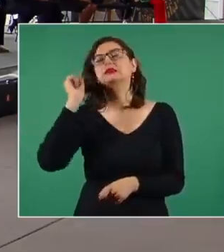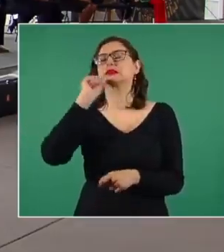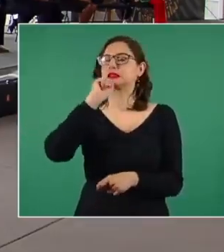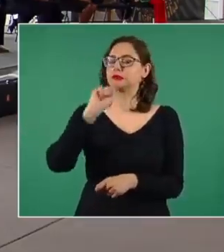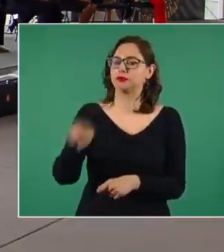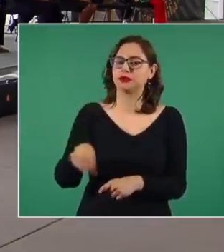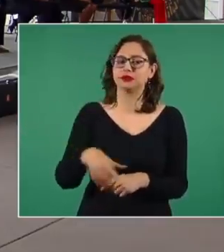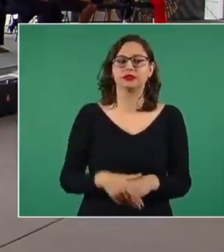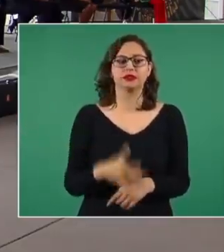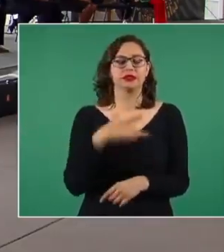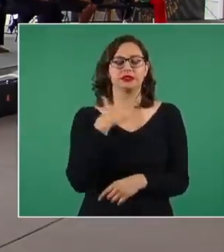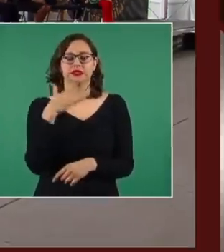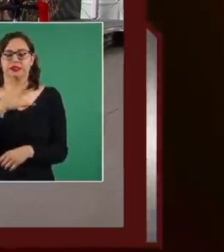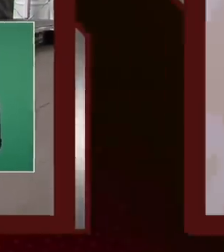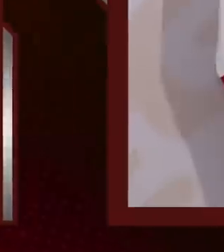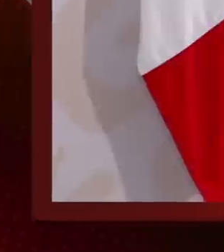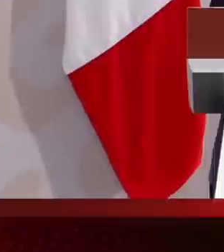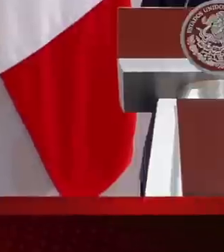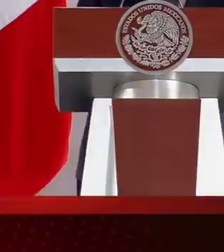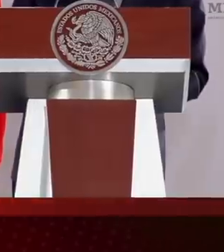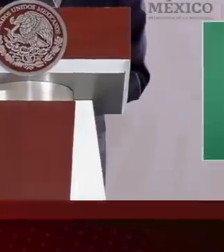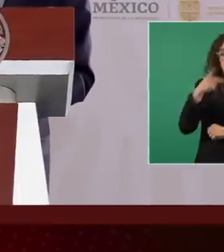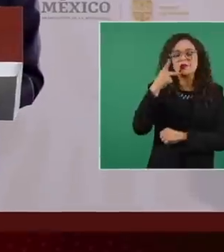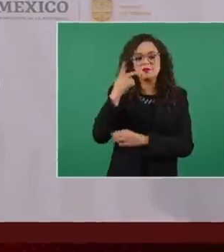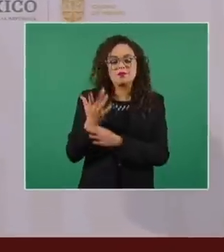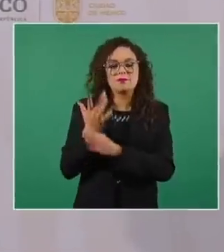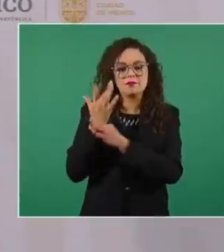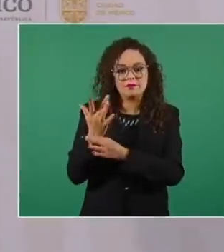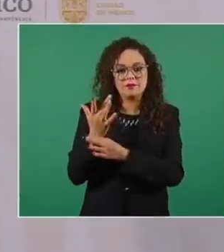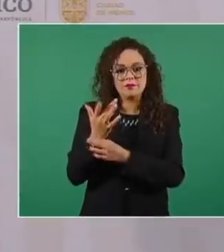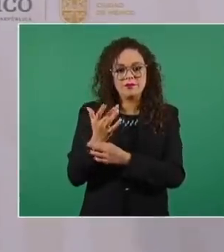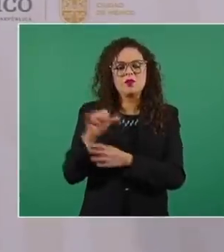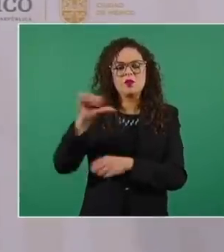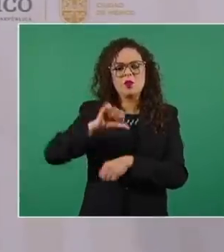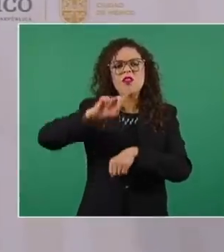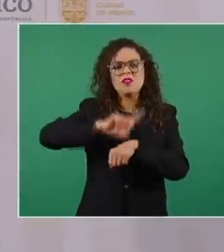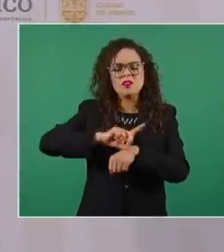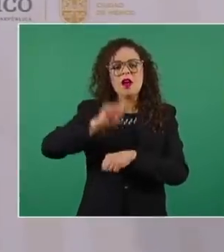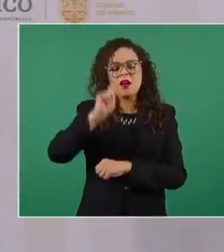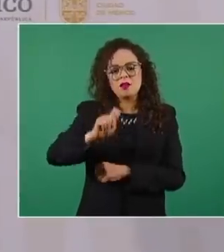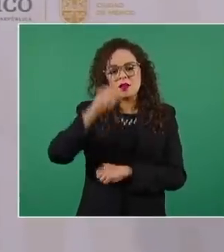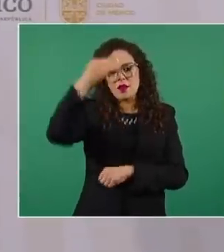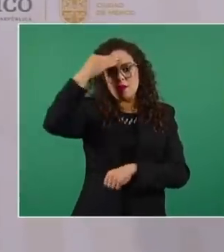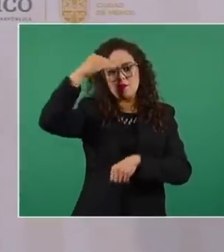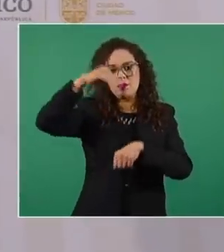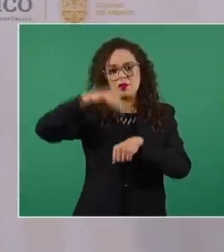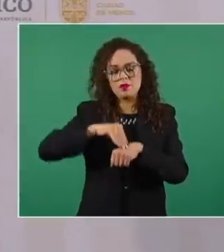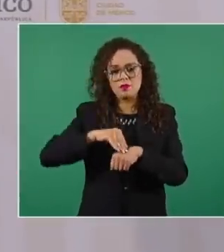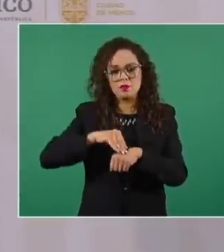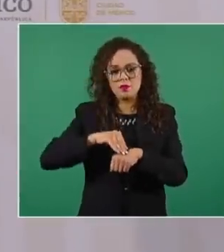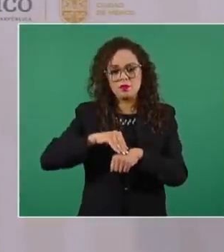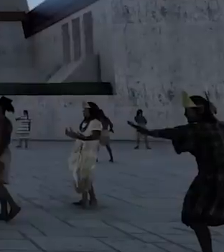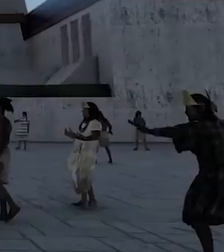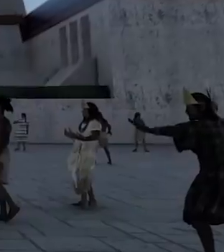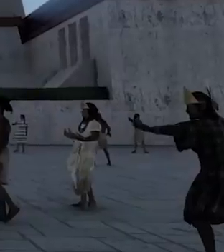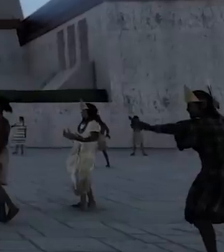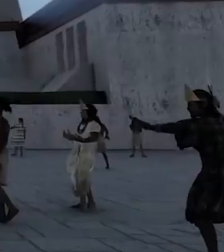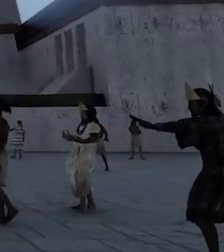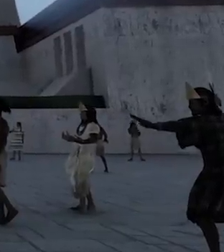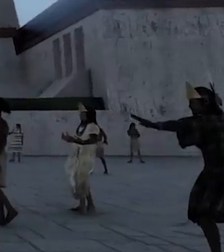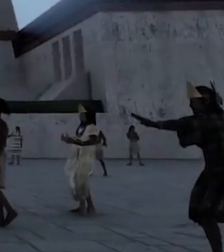espero con emoción escuchar a los demás. Recordamos la caída de la gran Tenochtitlán